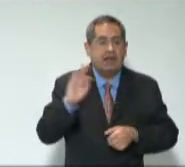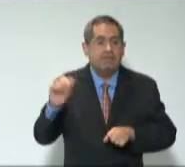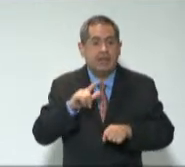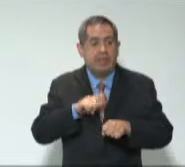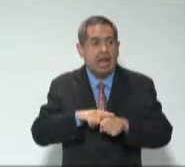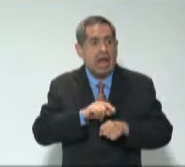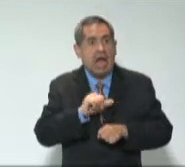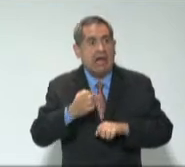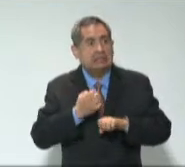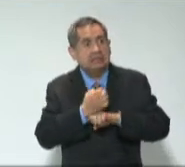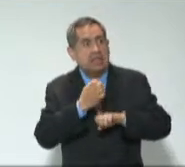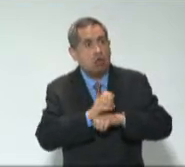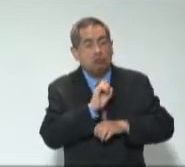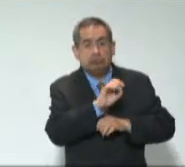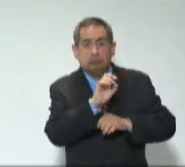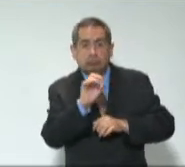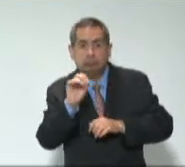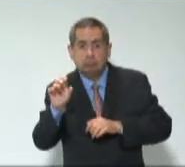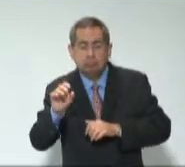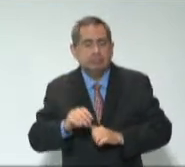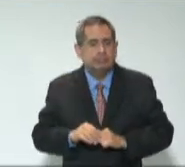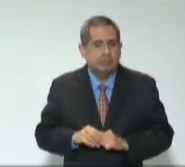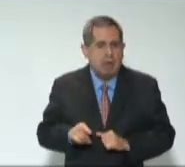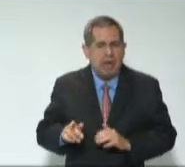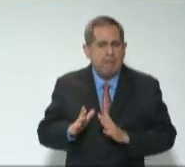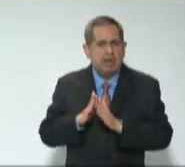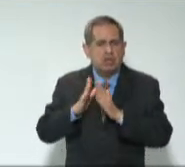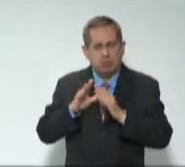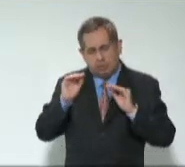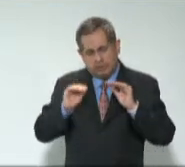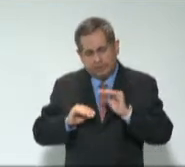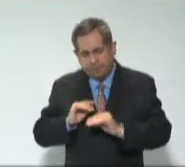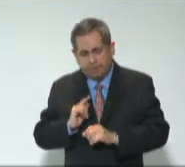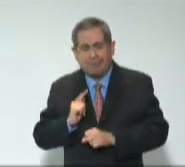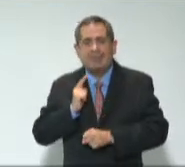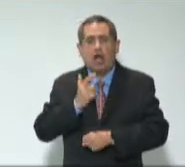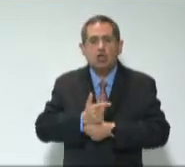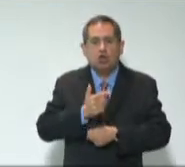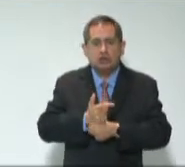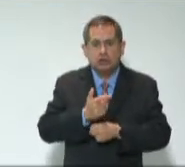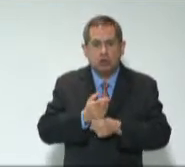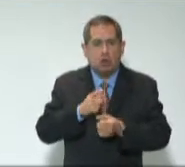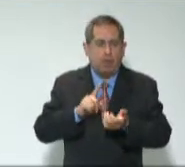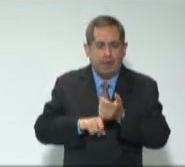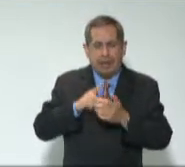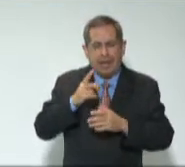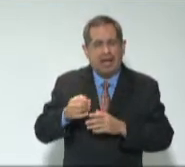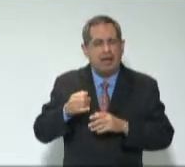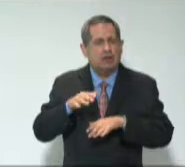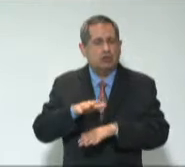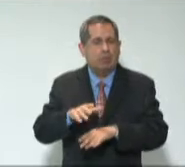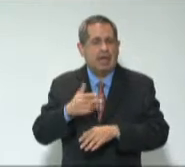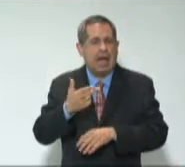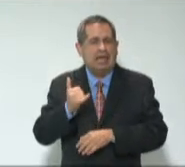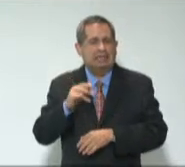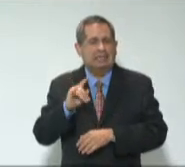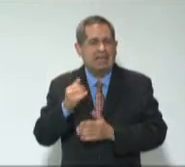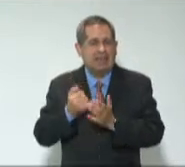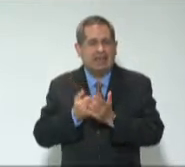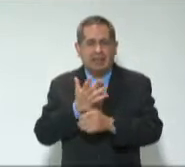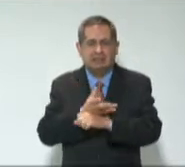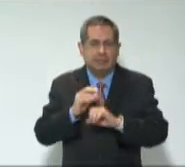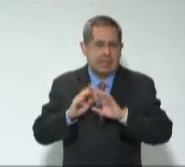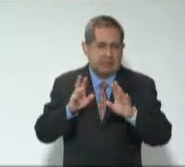a Estados y municipios participó en la elaboración del diagnóstico para la convención nacional hacendaria sobre el tema de transparencia y